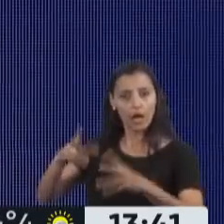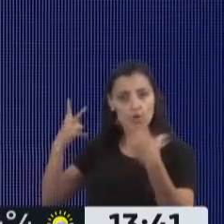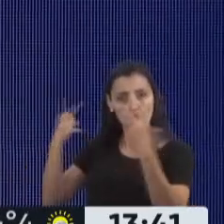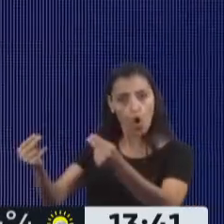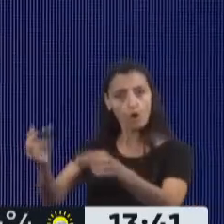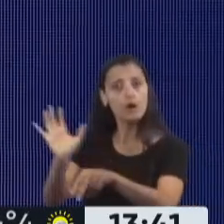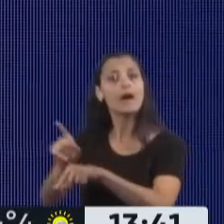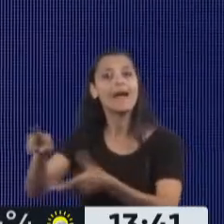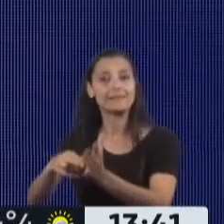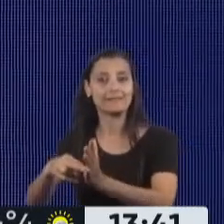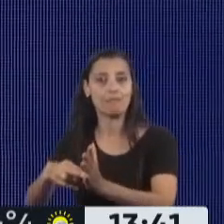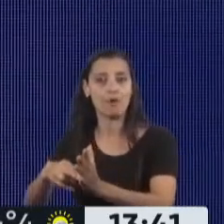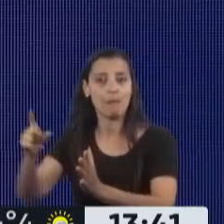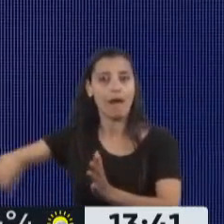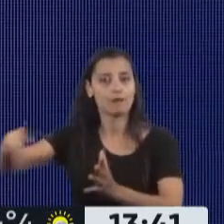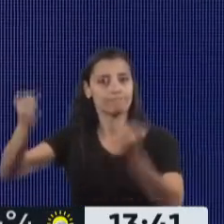Entonces,